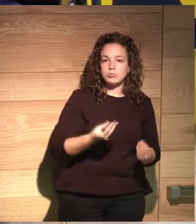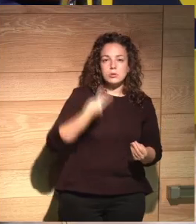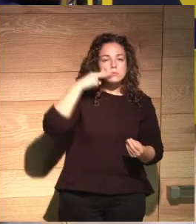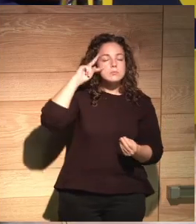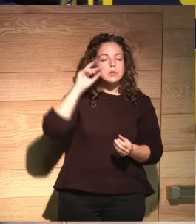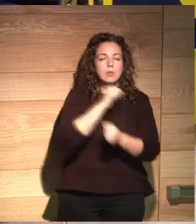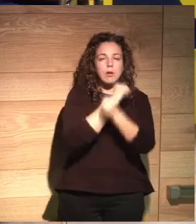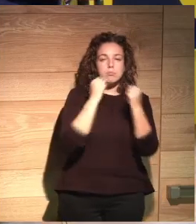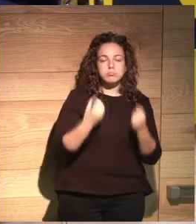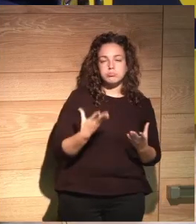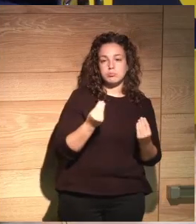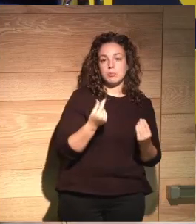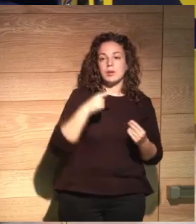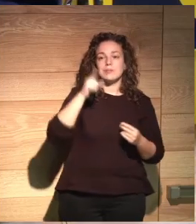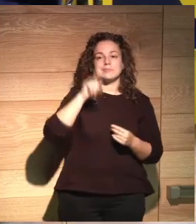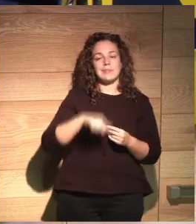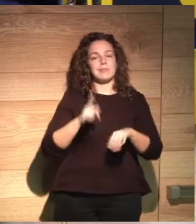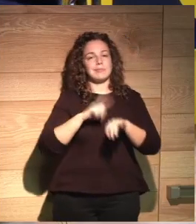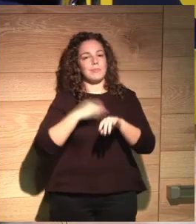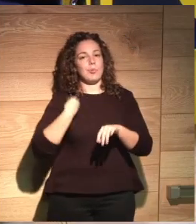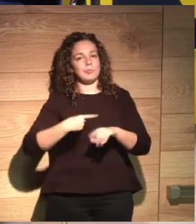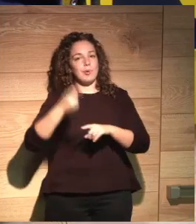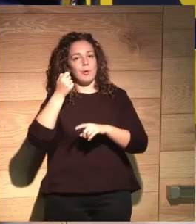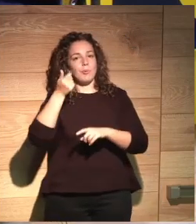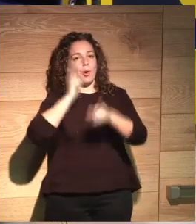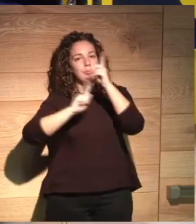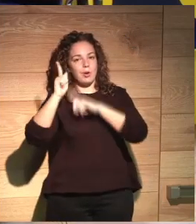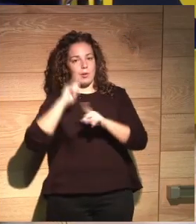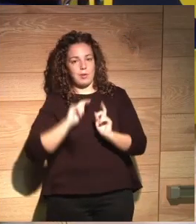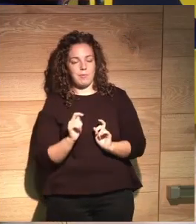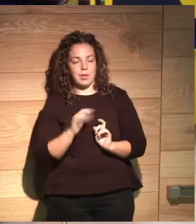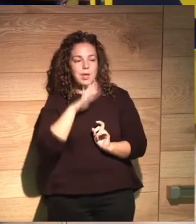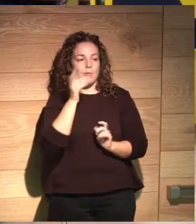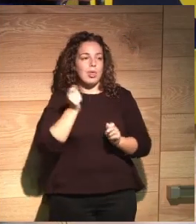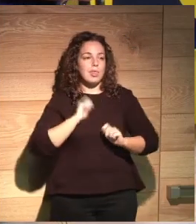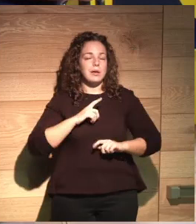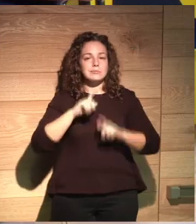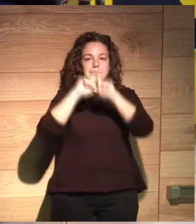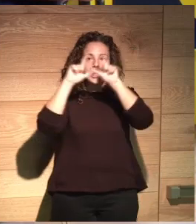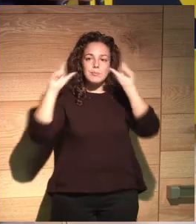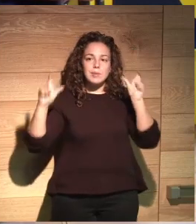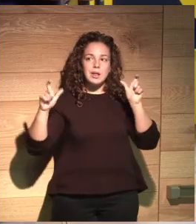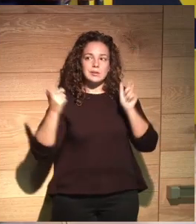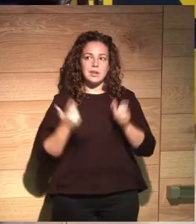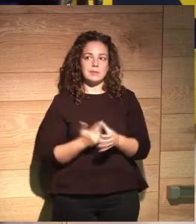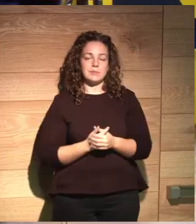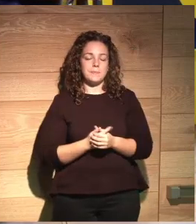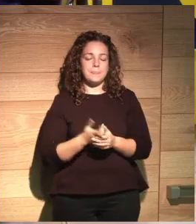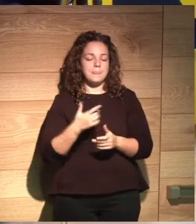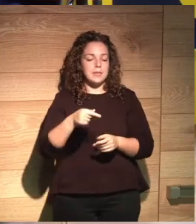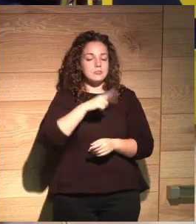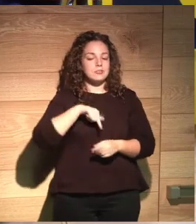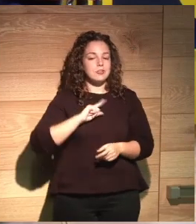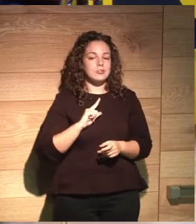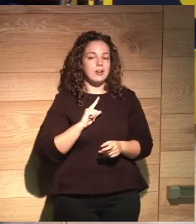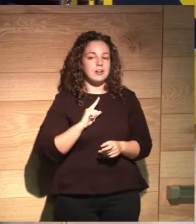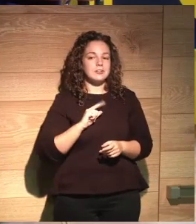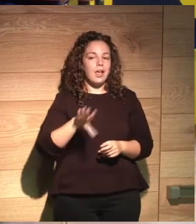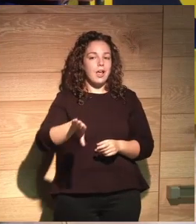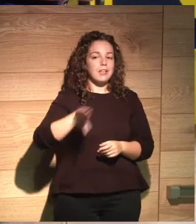mismo tiempo también es problemático porque eso genera por ejemplo dentro de las empresas la noción nosotros no necesitamos